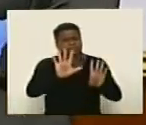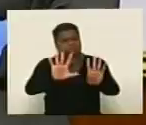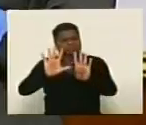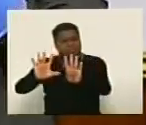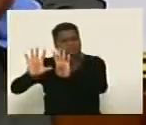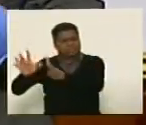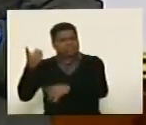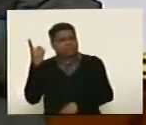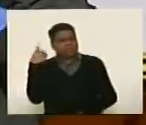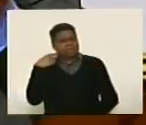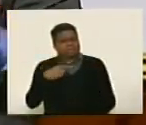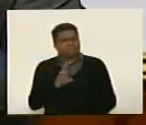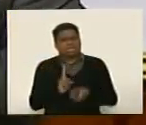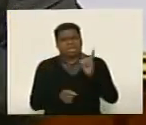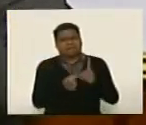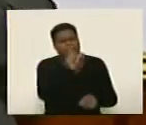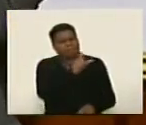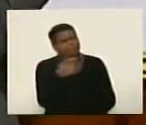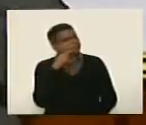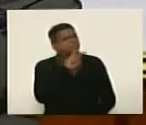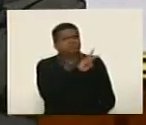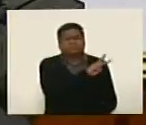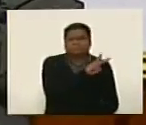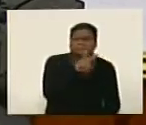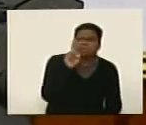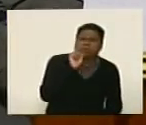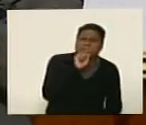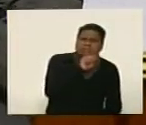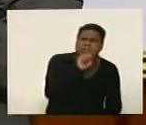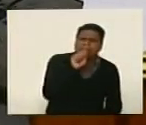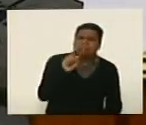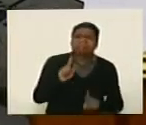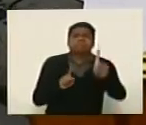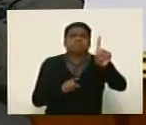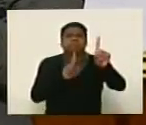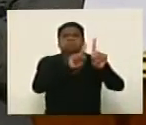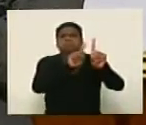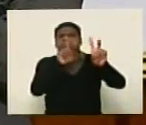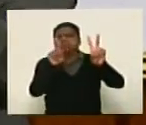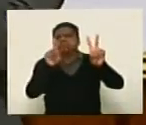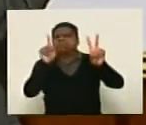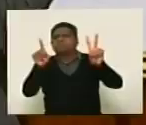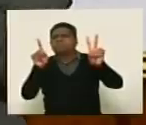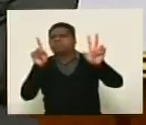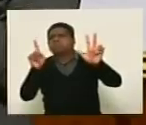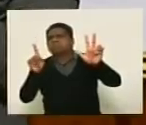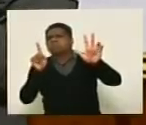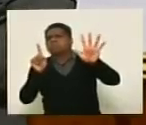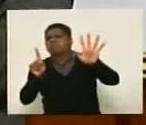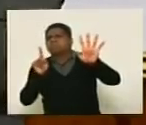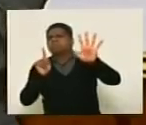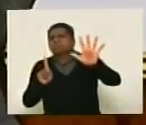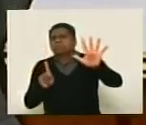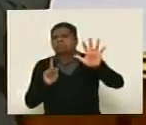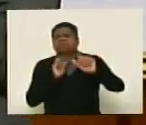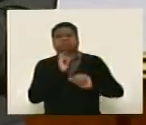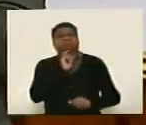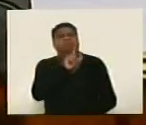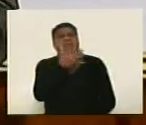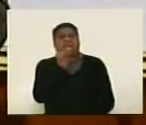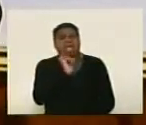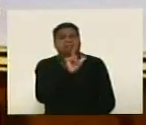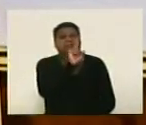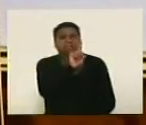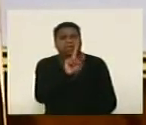vemos algunos constituyentes, los que puedo ver por aquí: está Braulio Álvarez, está Saúl Ortega, está